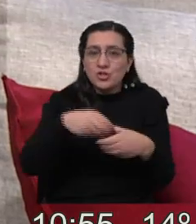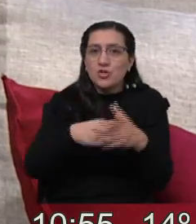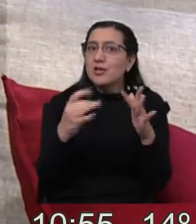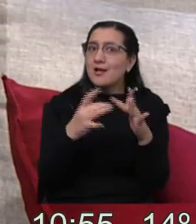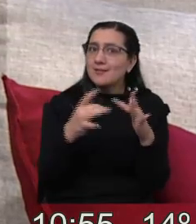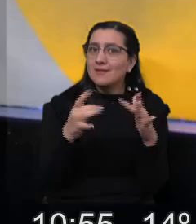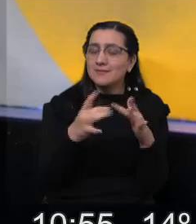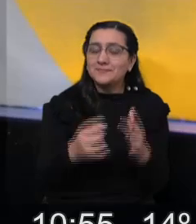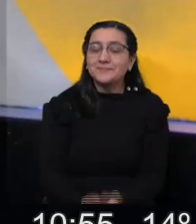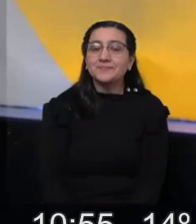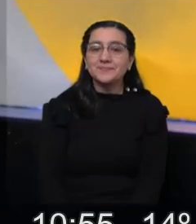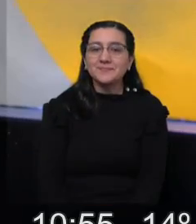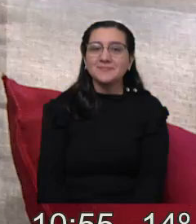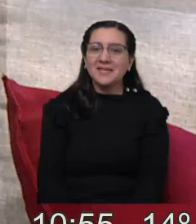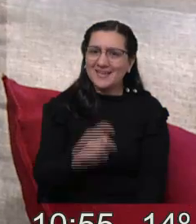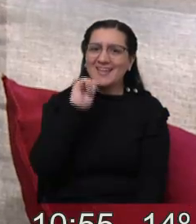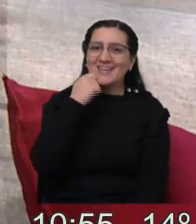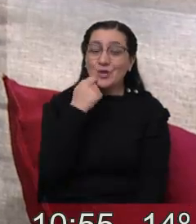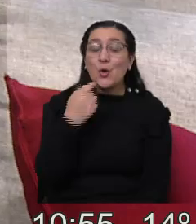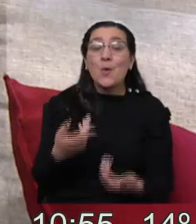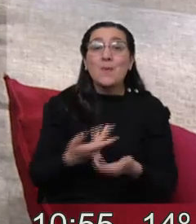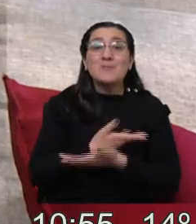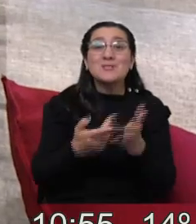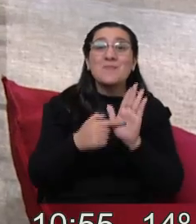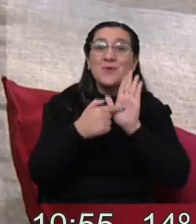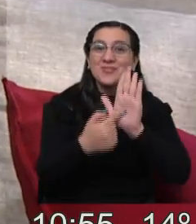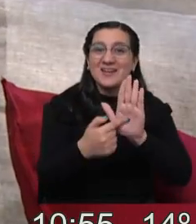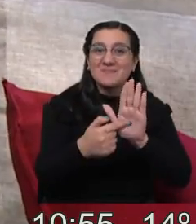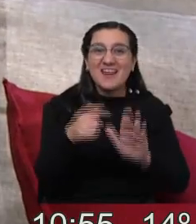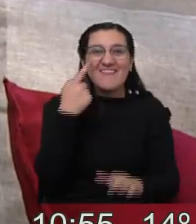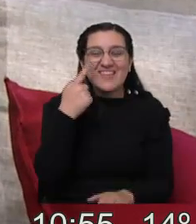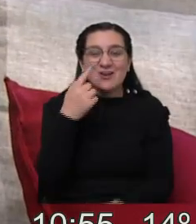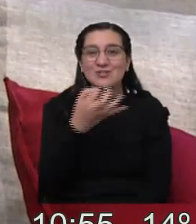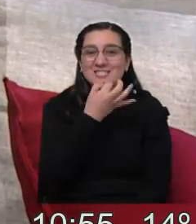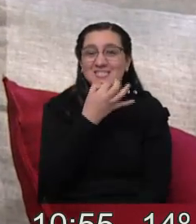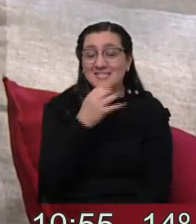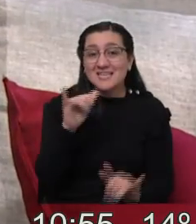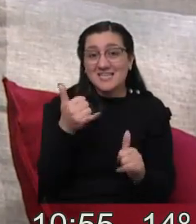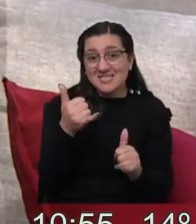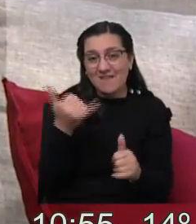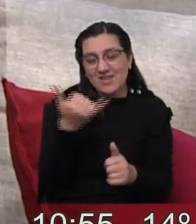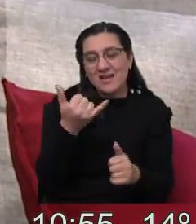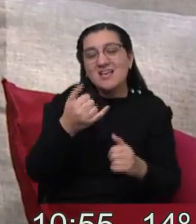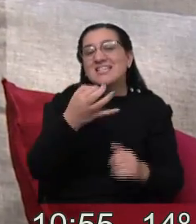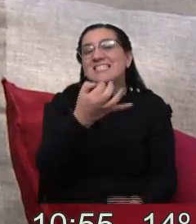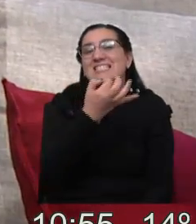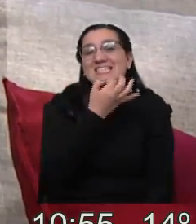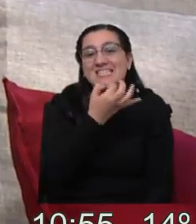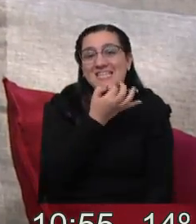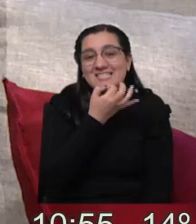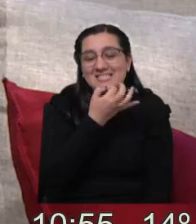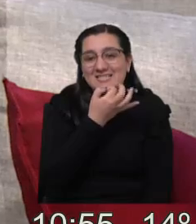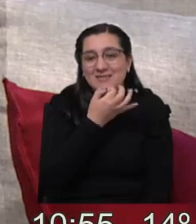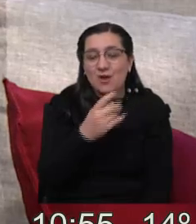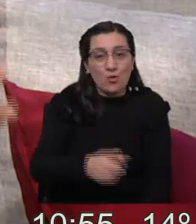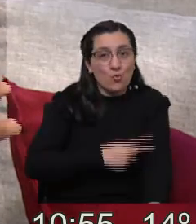Entonces, como primer tape, le vamos a mostrar esa presentación para que vean esos chistes que ya estaban allí metidos en ese Ring Raje, esa costumbre muy